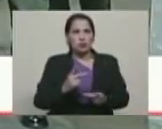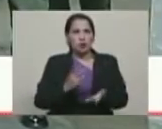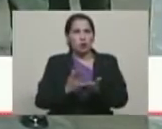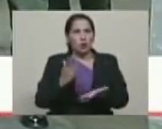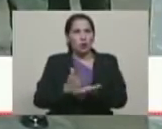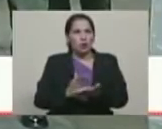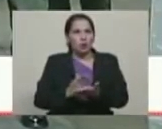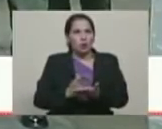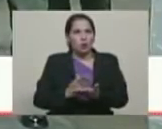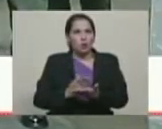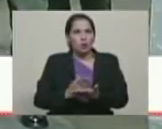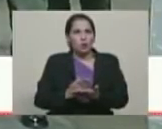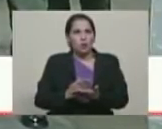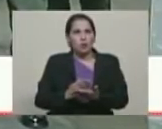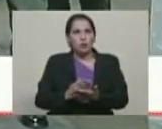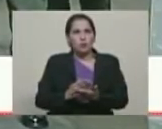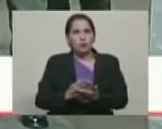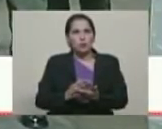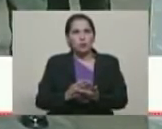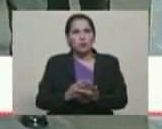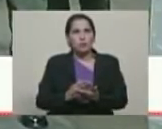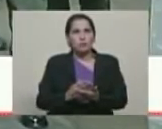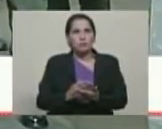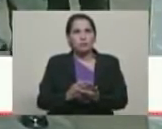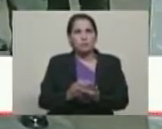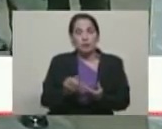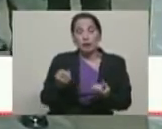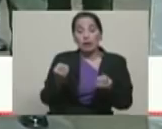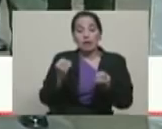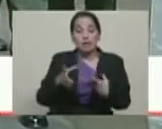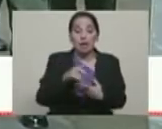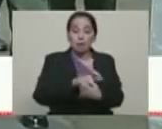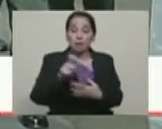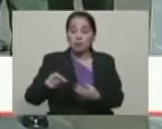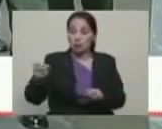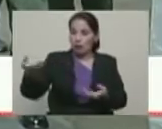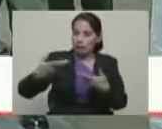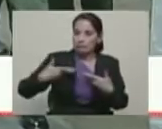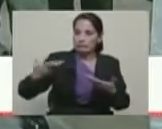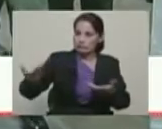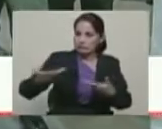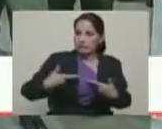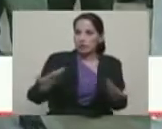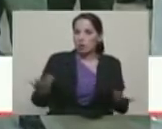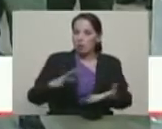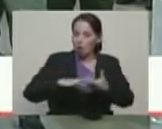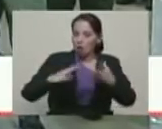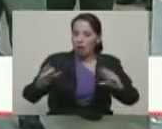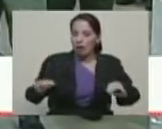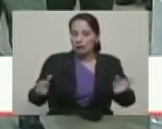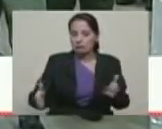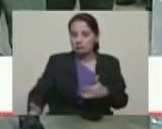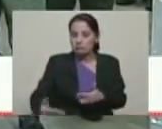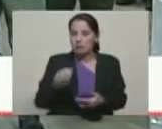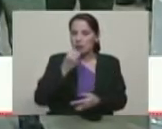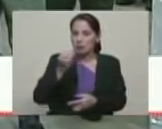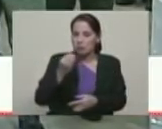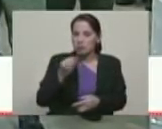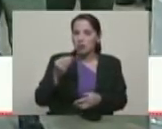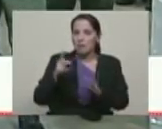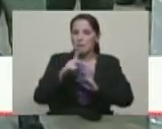y cuidando que los procesos productivos lleguen a la gente, lleguen a través de los CLAP, a través del plan